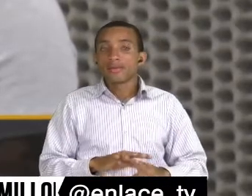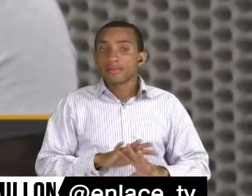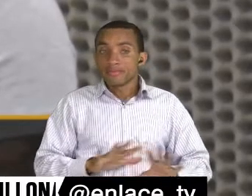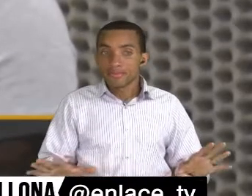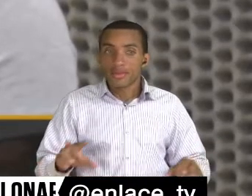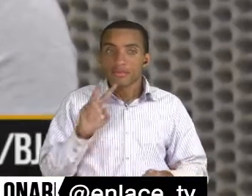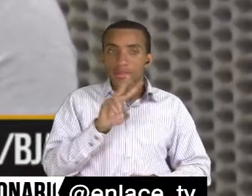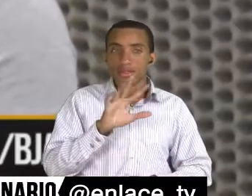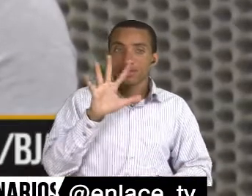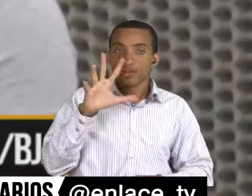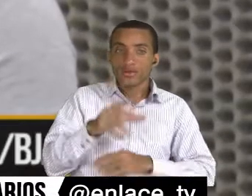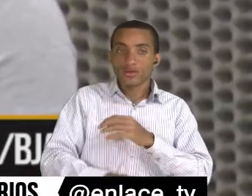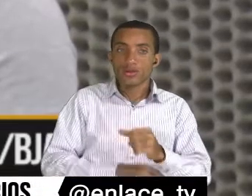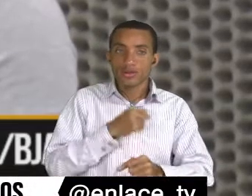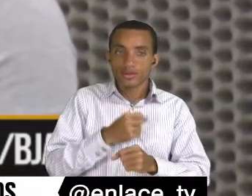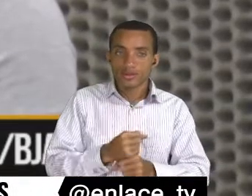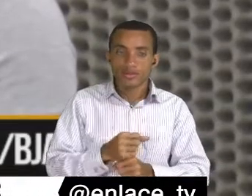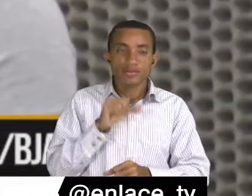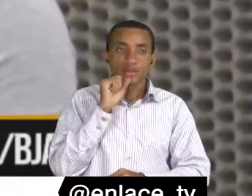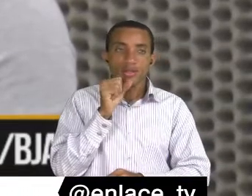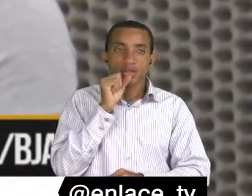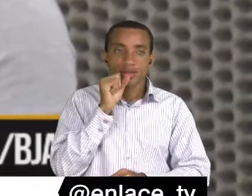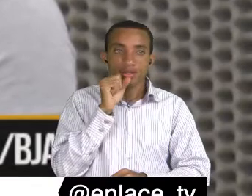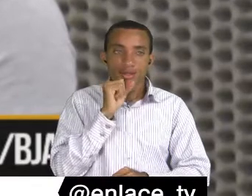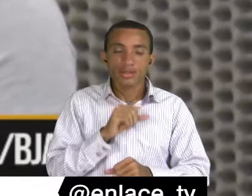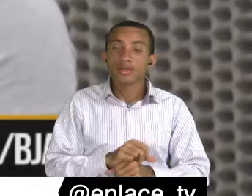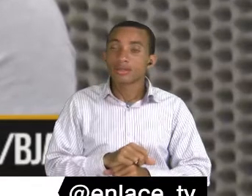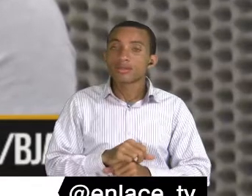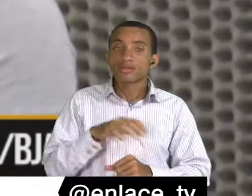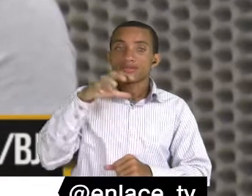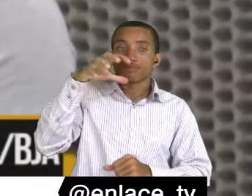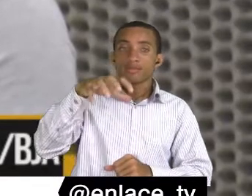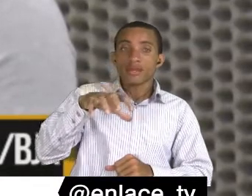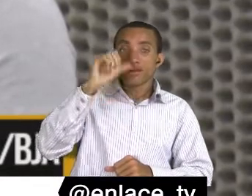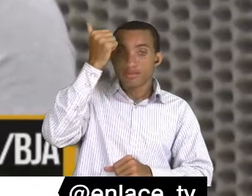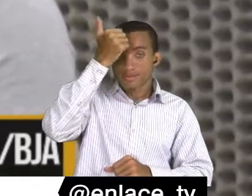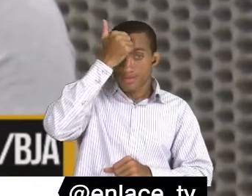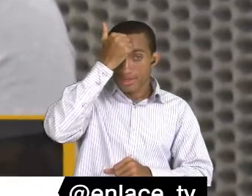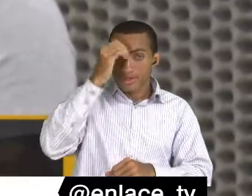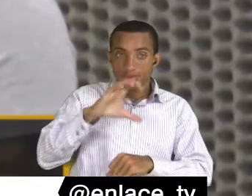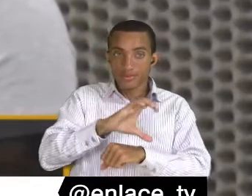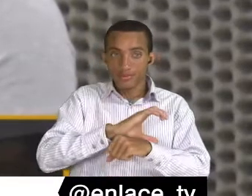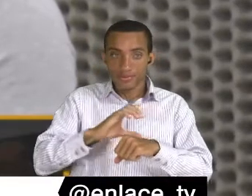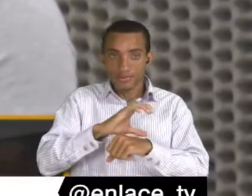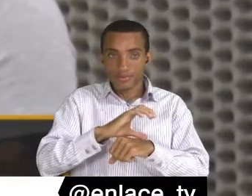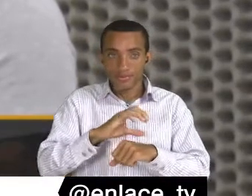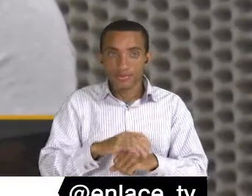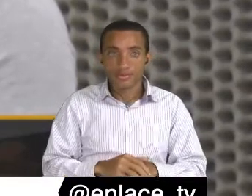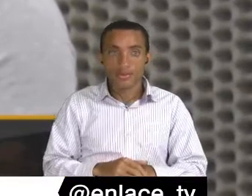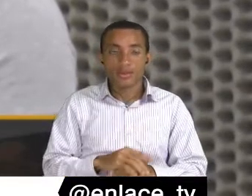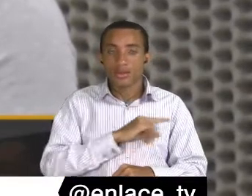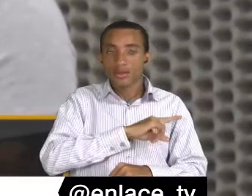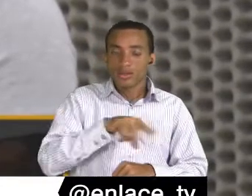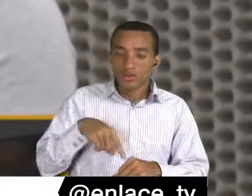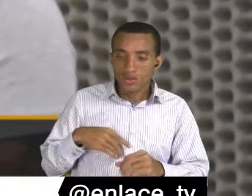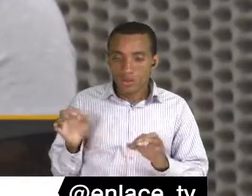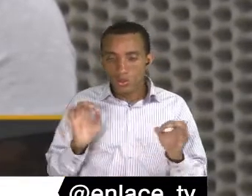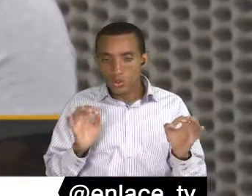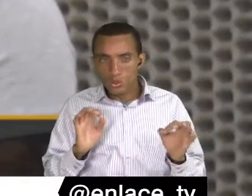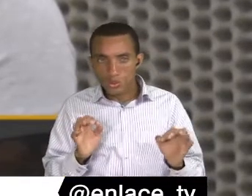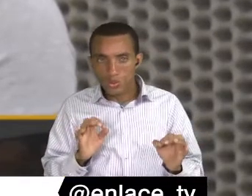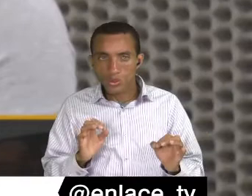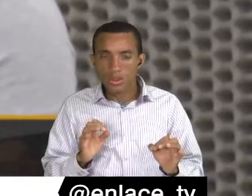gana este sede evento acá en nuestra ciudad. Entonces nos vamos a preparar muy fuertes para